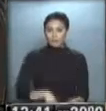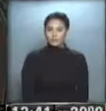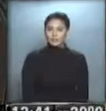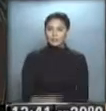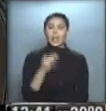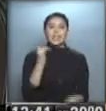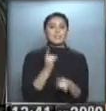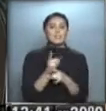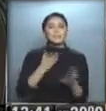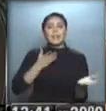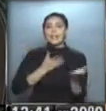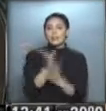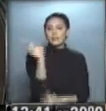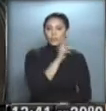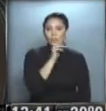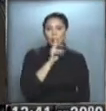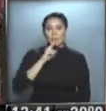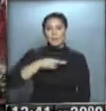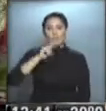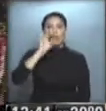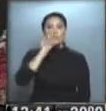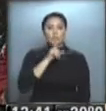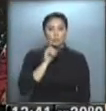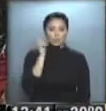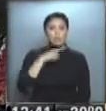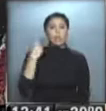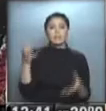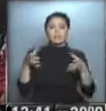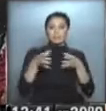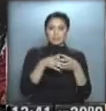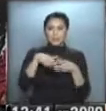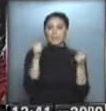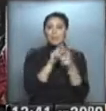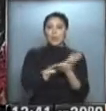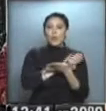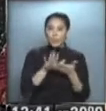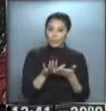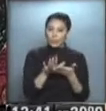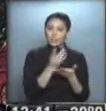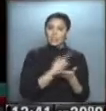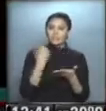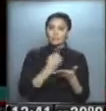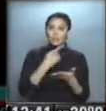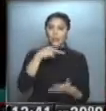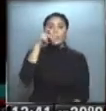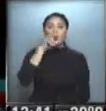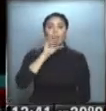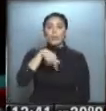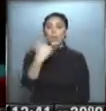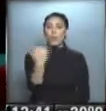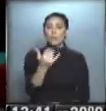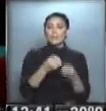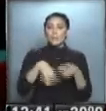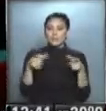Siempre eterna chica Almodóvar, Cecilia Roth es una de las protagonistas del nutrido elenco que tiene la nueva película de Pedro, que llega este jueves aquí a